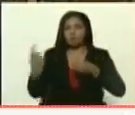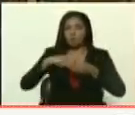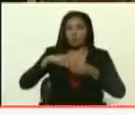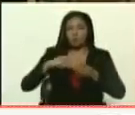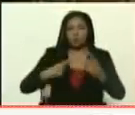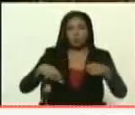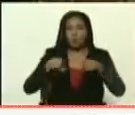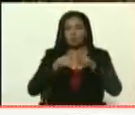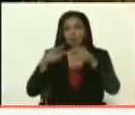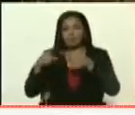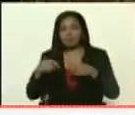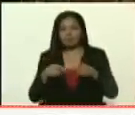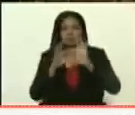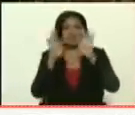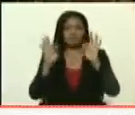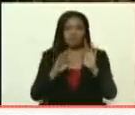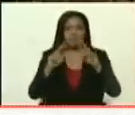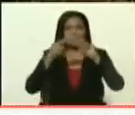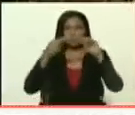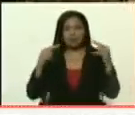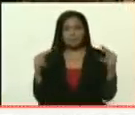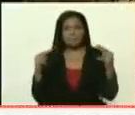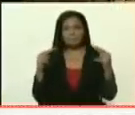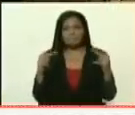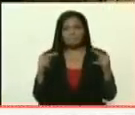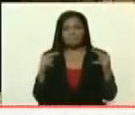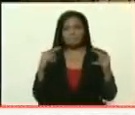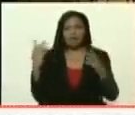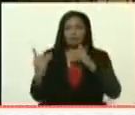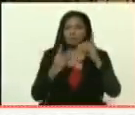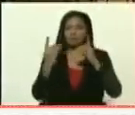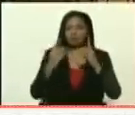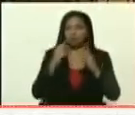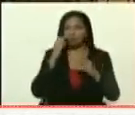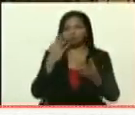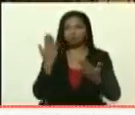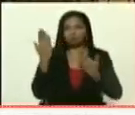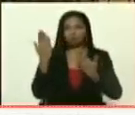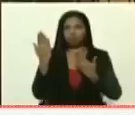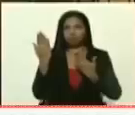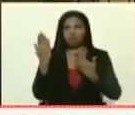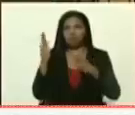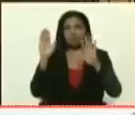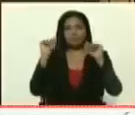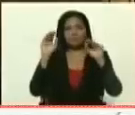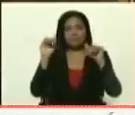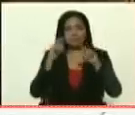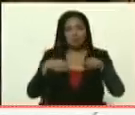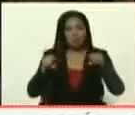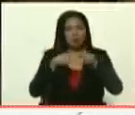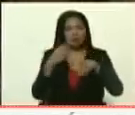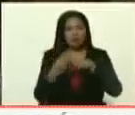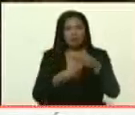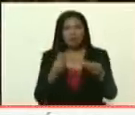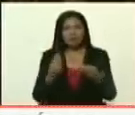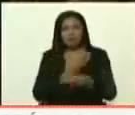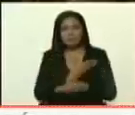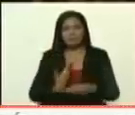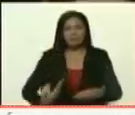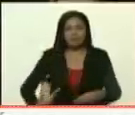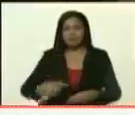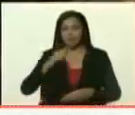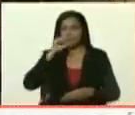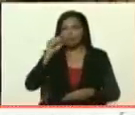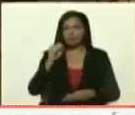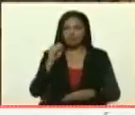en diferentes escenarios de la paz, del diálogo. Apreciamos allí la despedida que le hace el presidente de la República, Nicolás